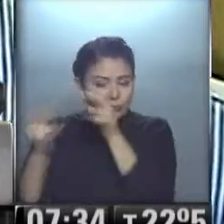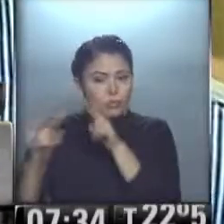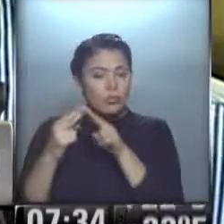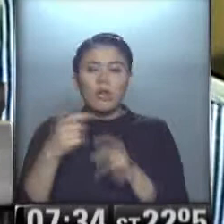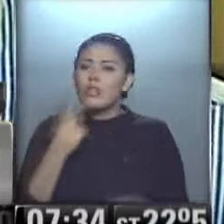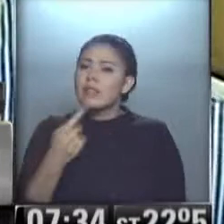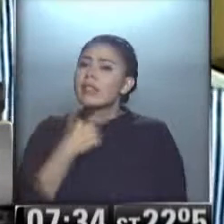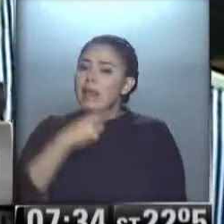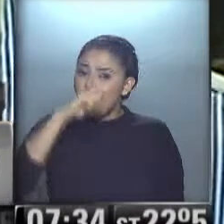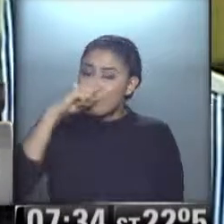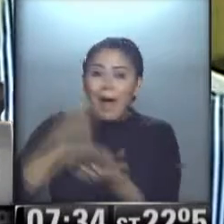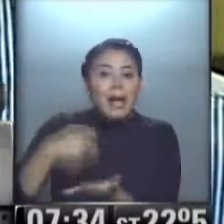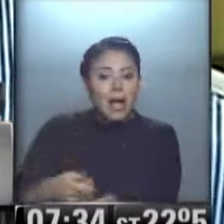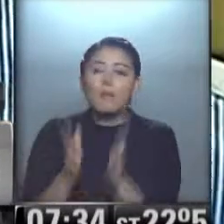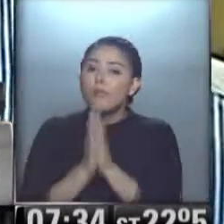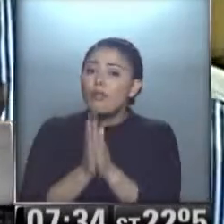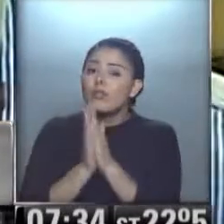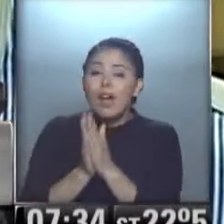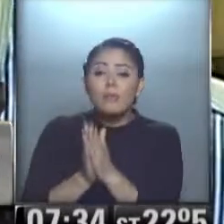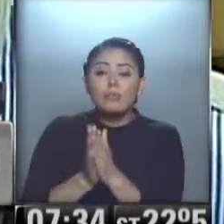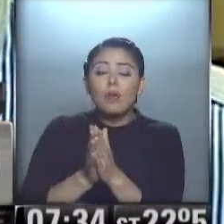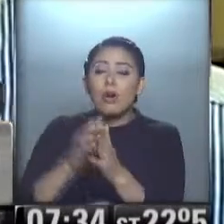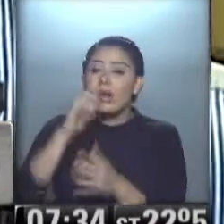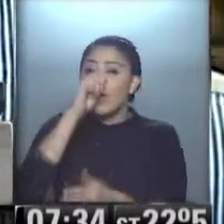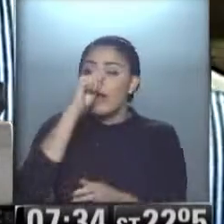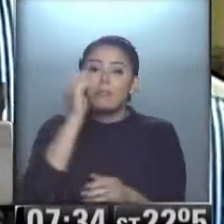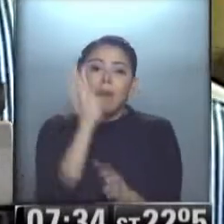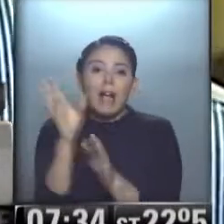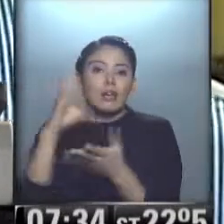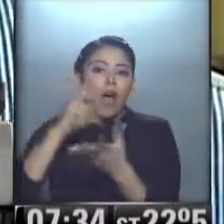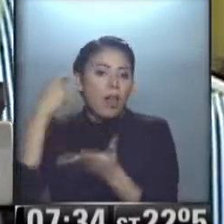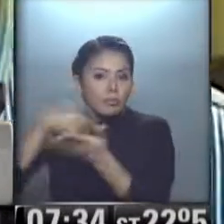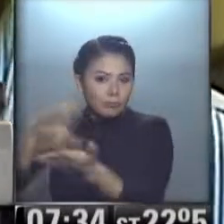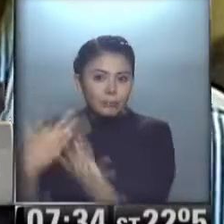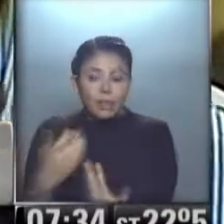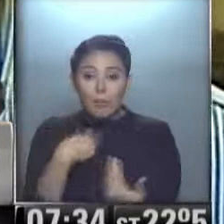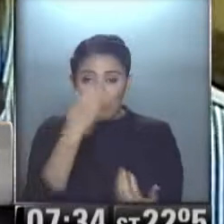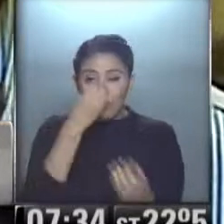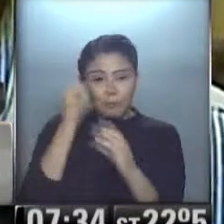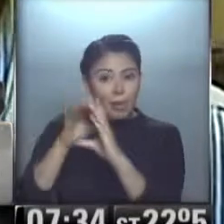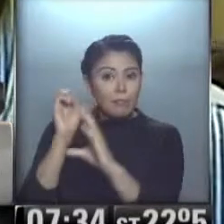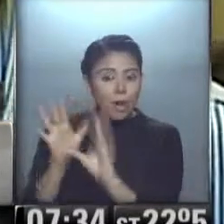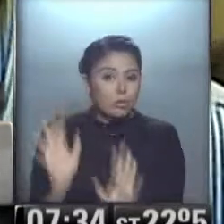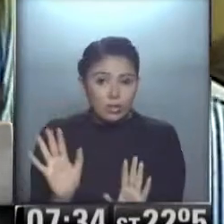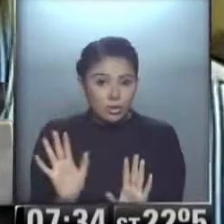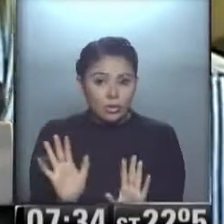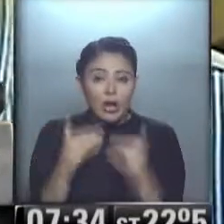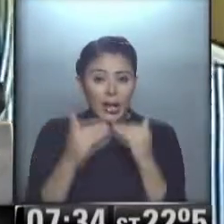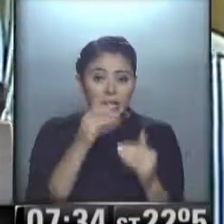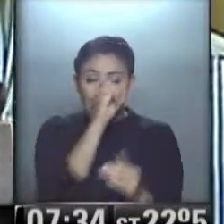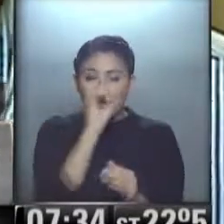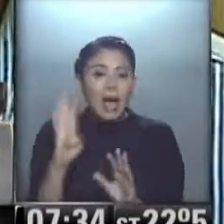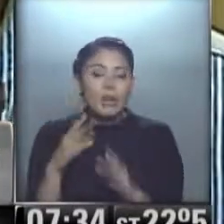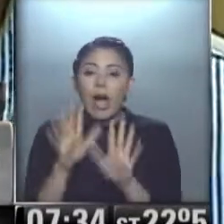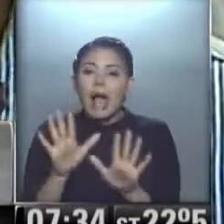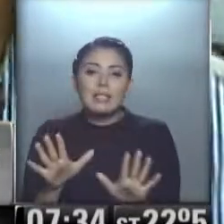nuestra voluntad de pago, que por favor nos hagan una cuenta bancaria, así nosotros hagamos el depósito judicial a través de una cuenta bancaria y de esa